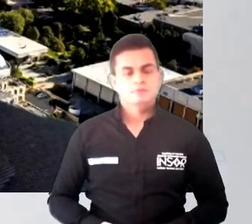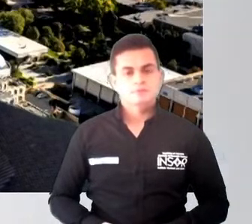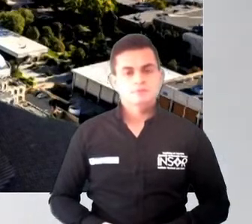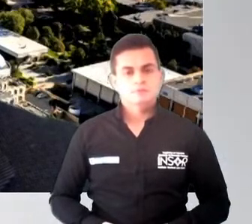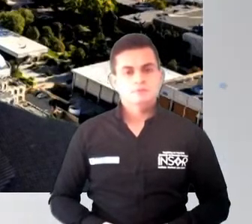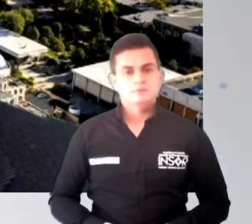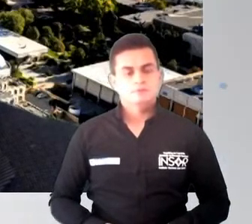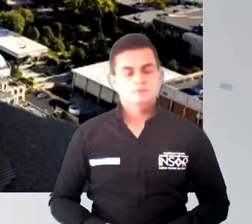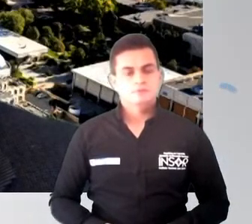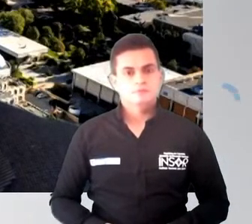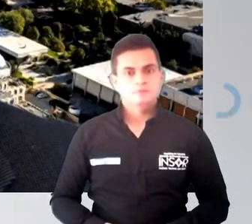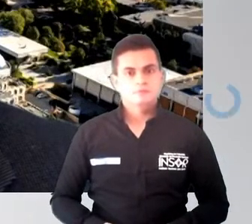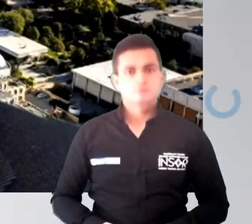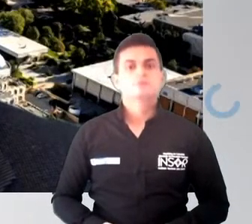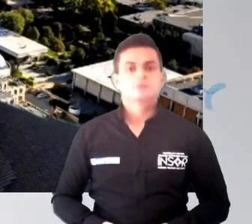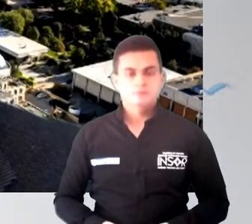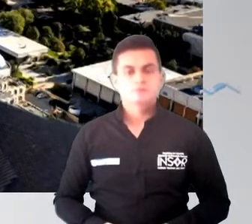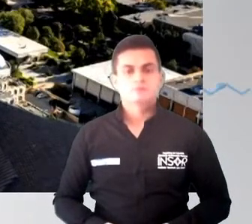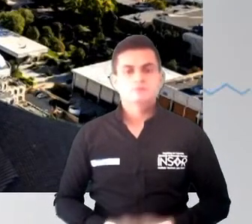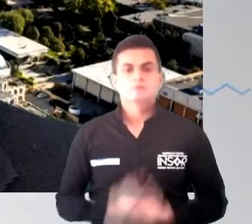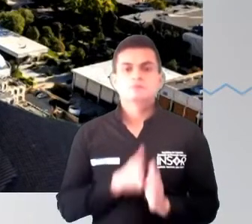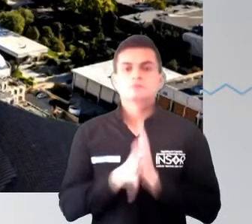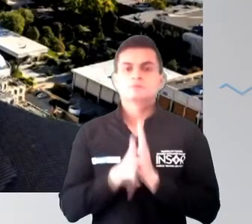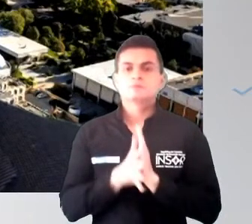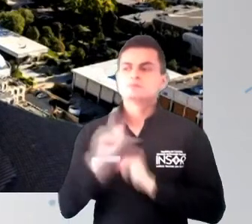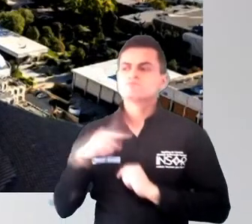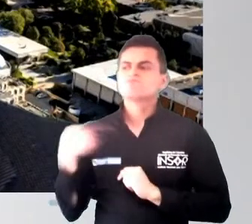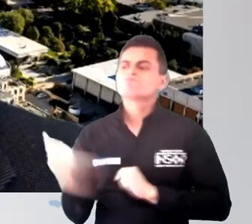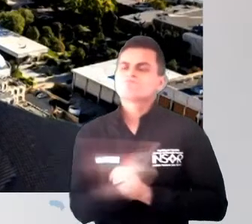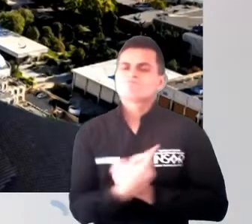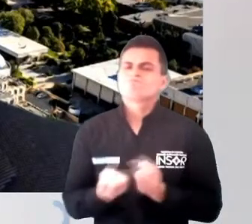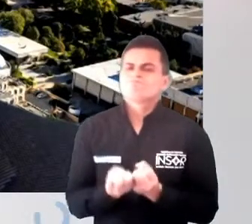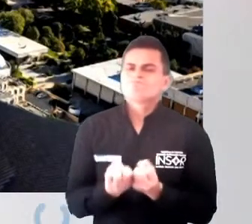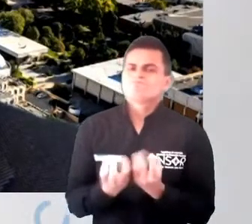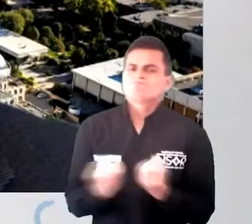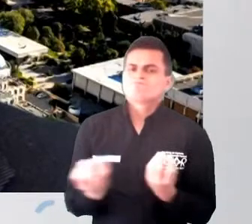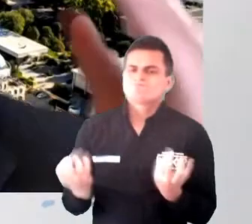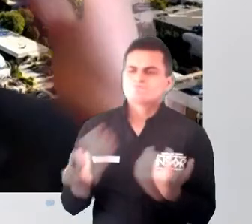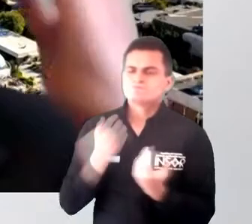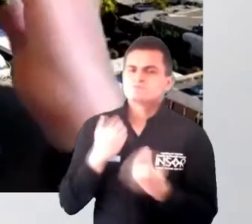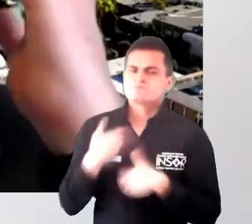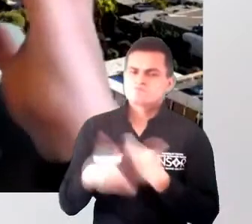Existen muchas maneras para llegar a este equilibrio.